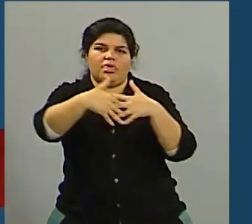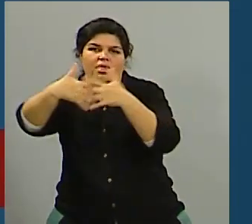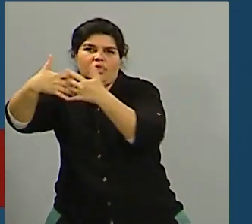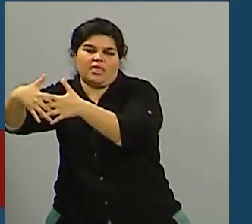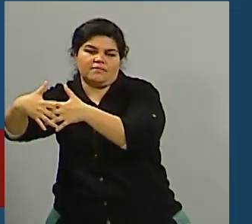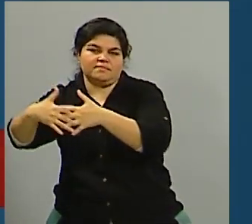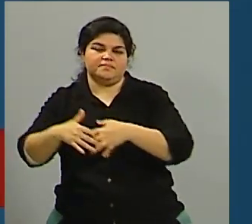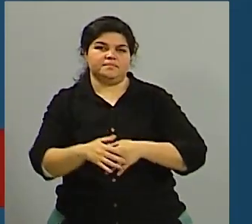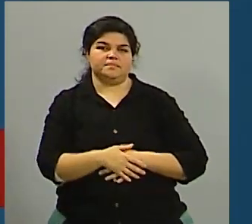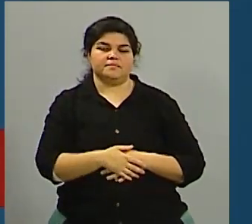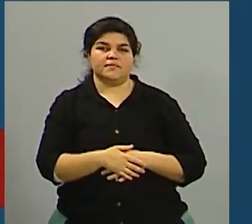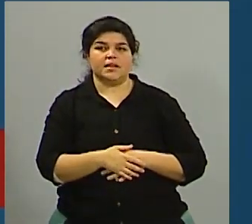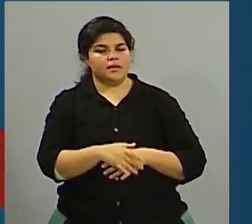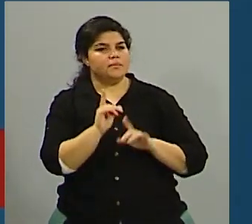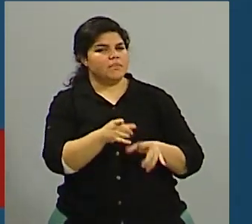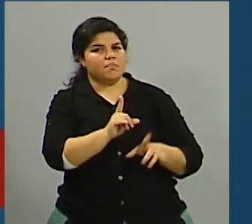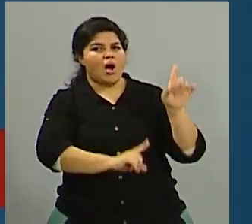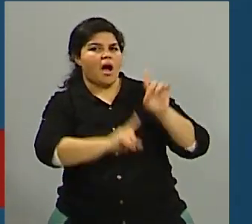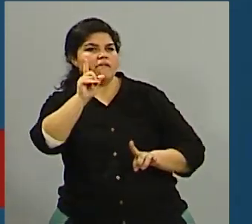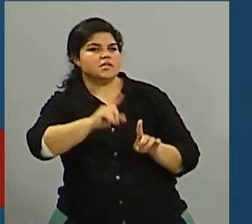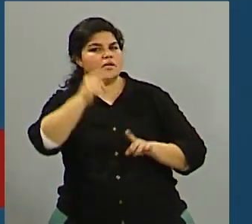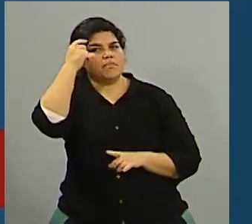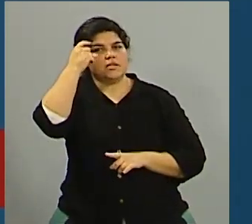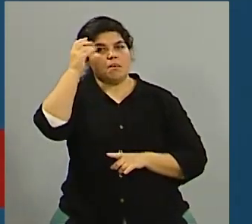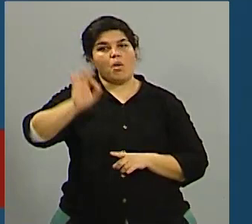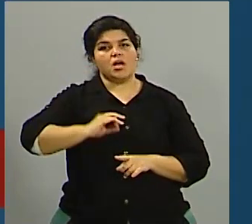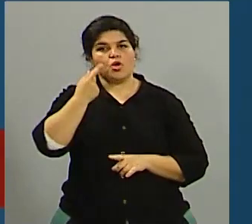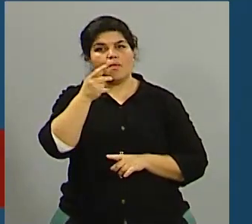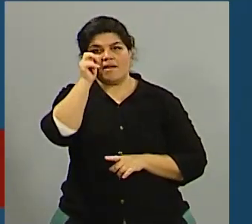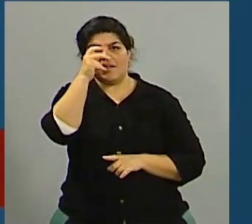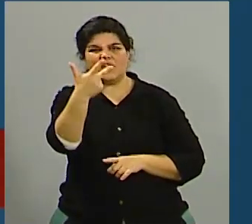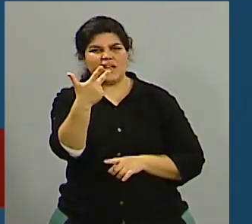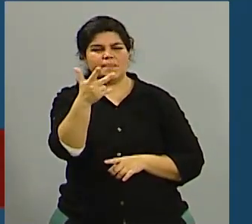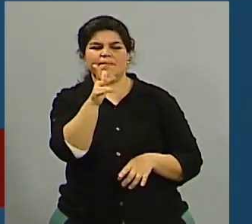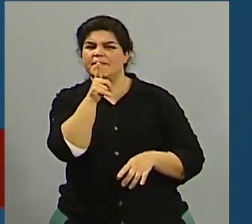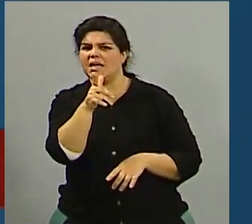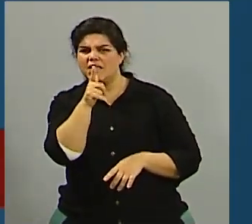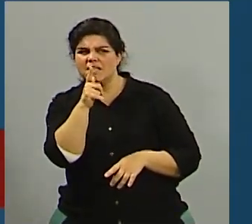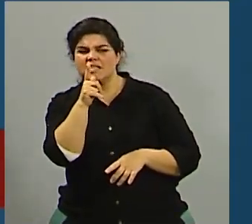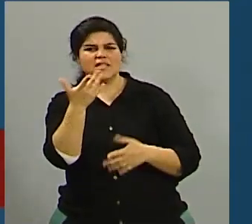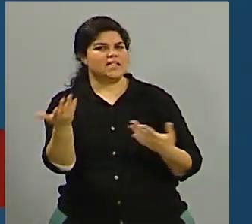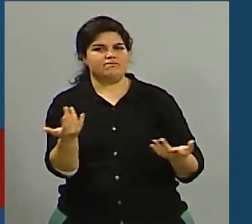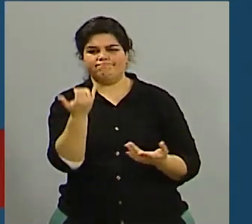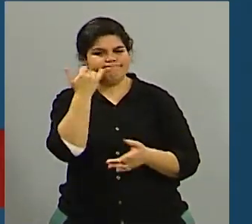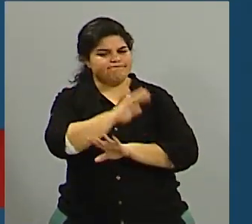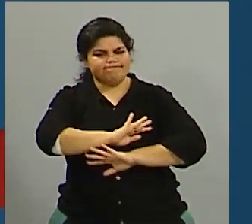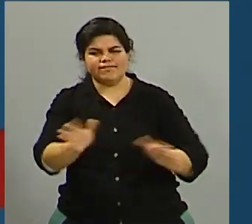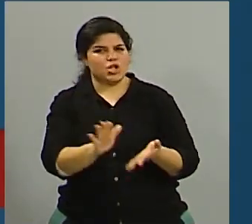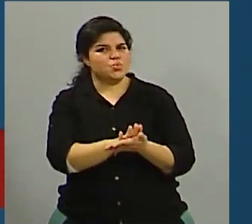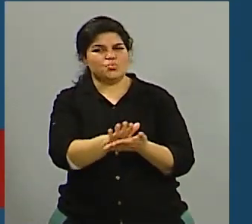el 2023 en este sentido está perdido, ¿no? Pensando específicamente en la inflación y en esto de tener un ingreso que supere